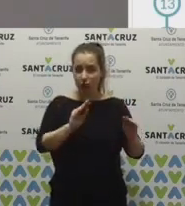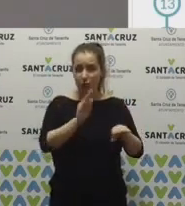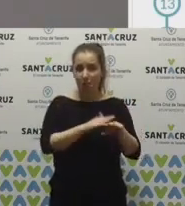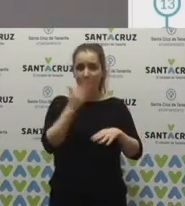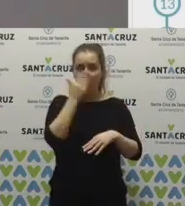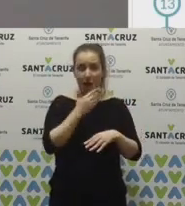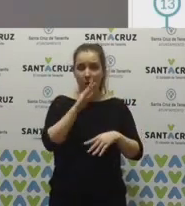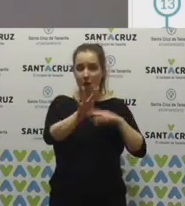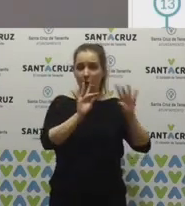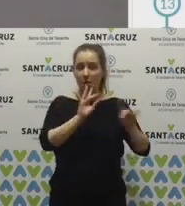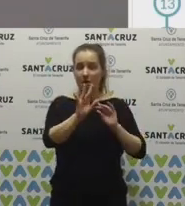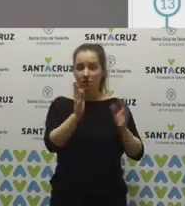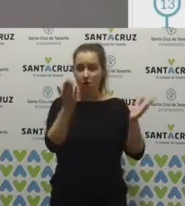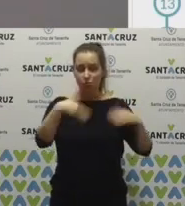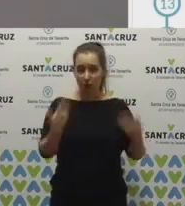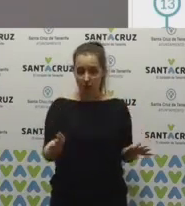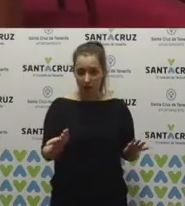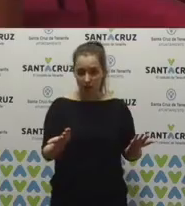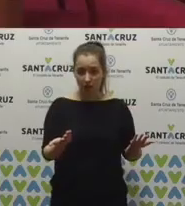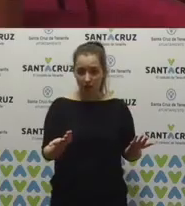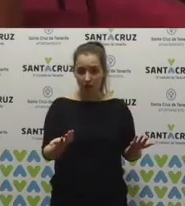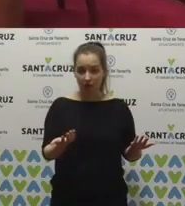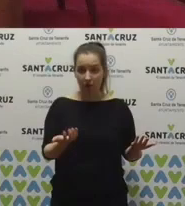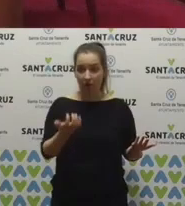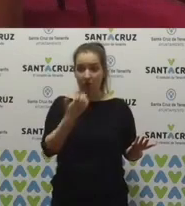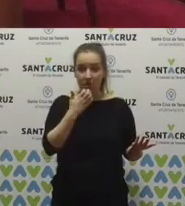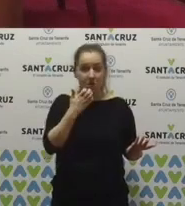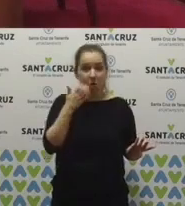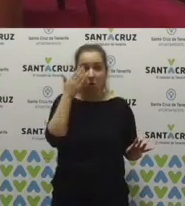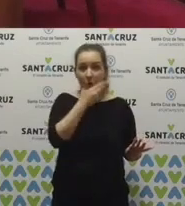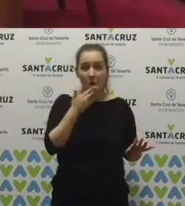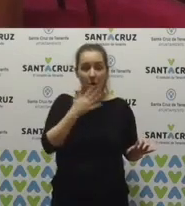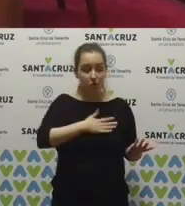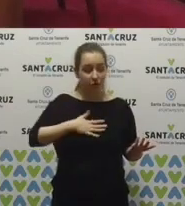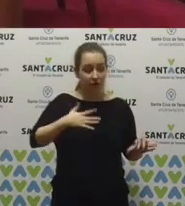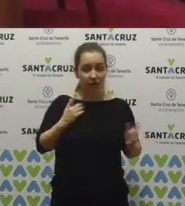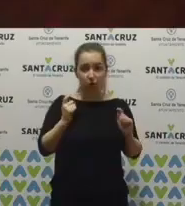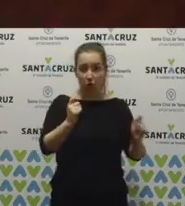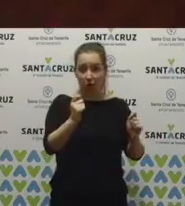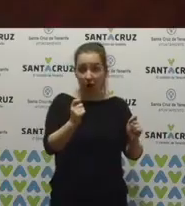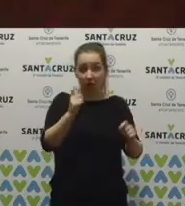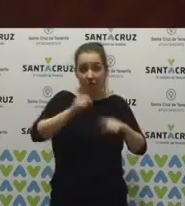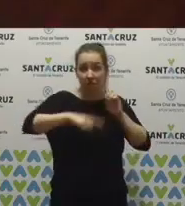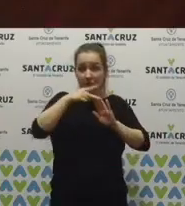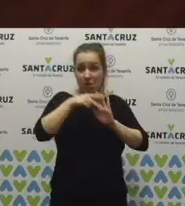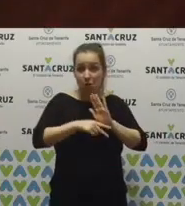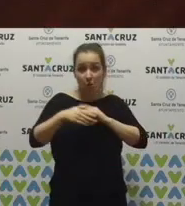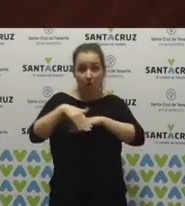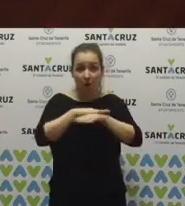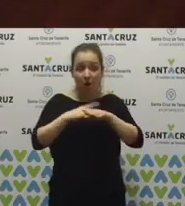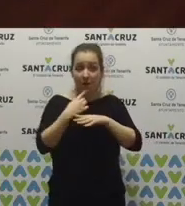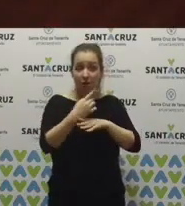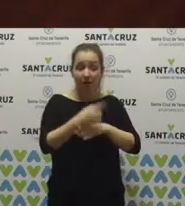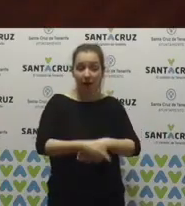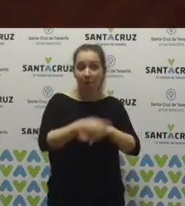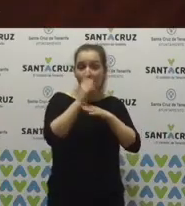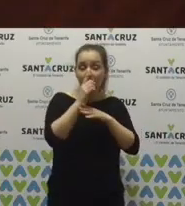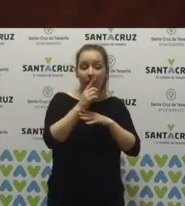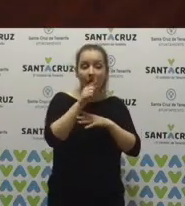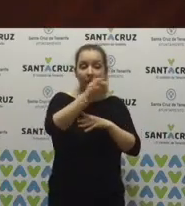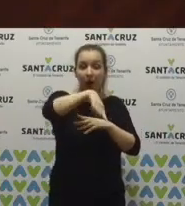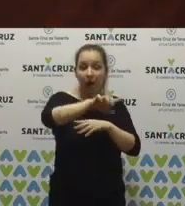estudian sus hijos siempre que en ese lugar se satisfagan las normas que el estado prescribe o apruebe en materia de enseñanza